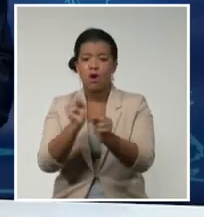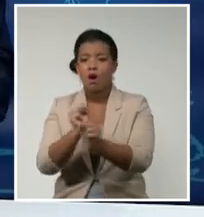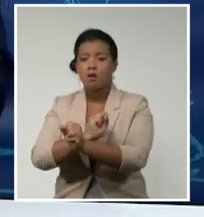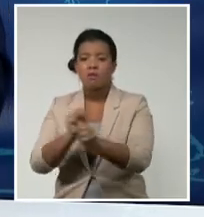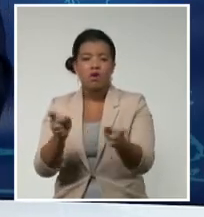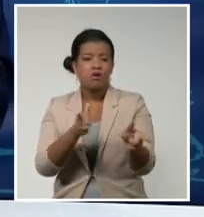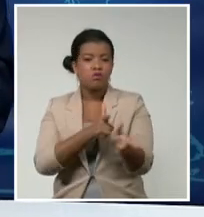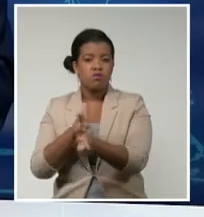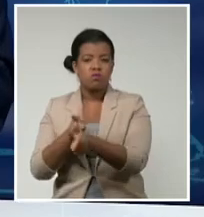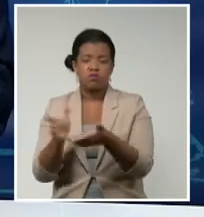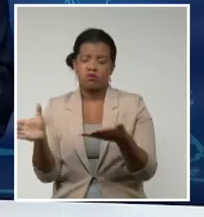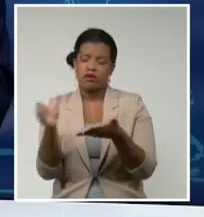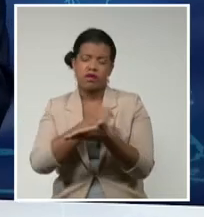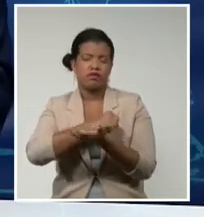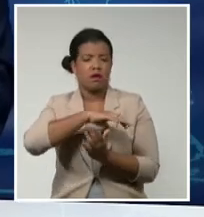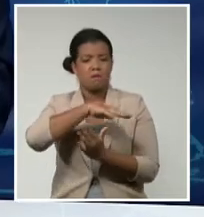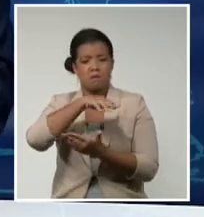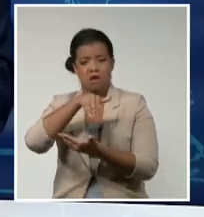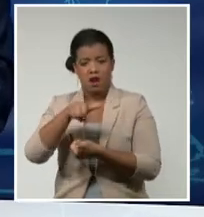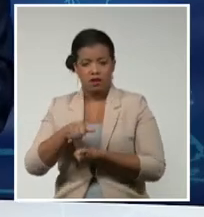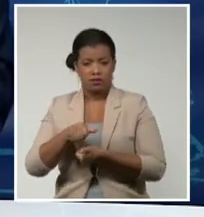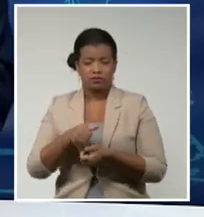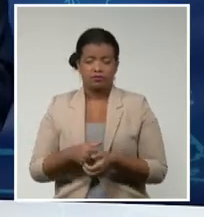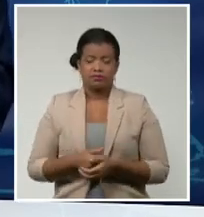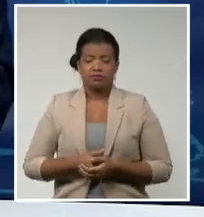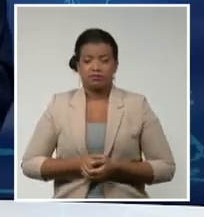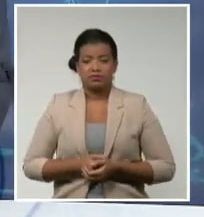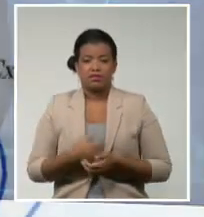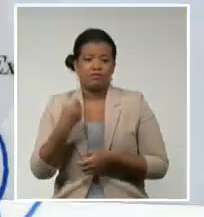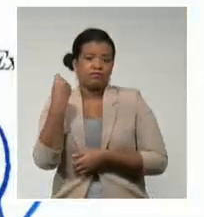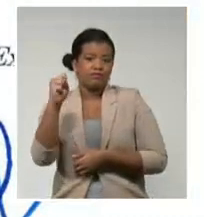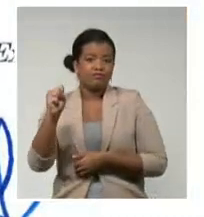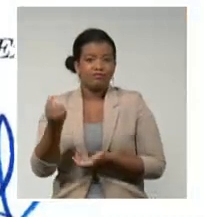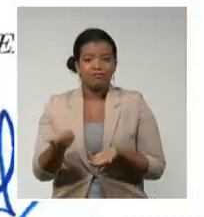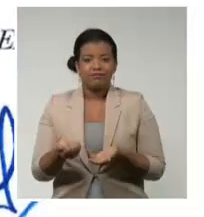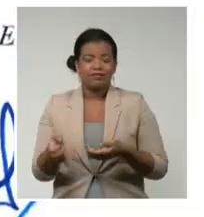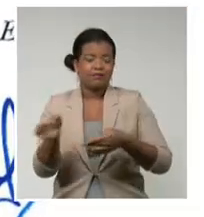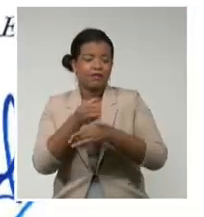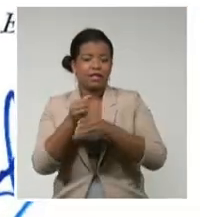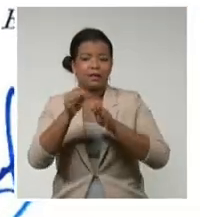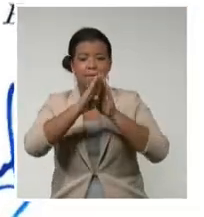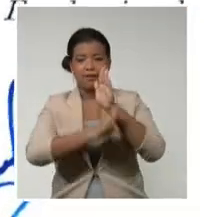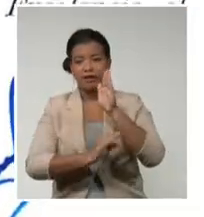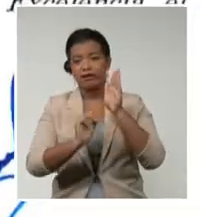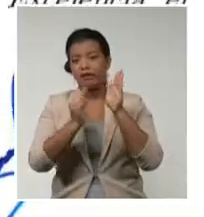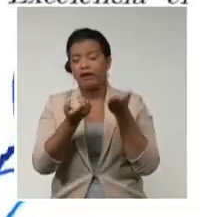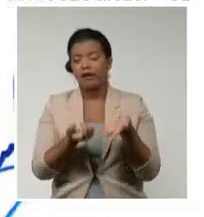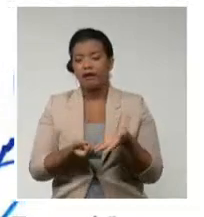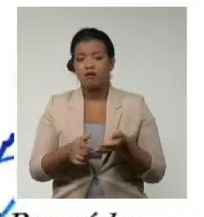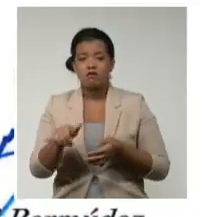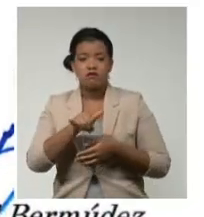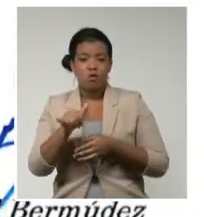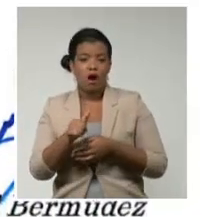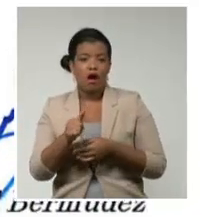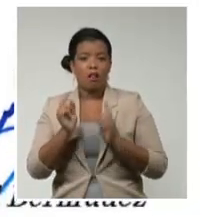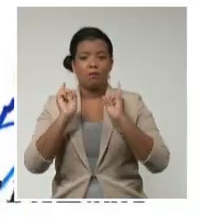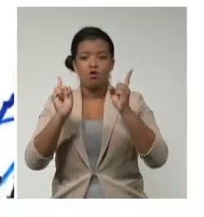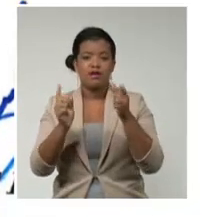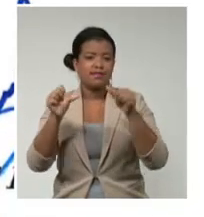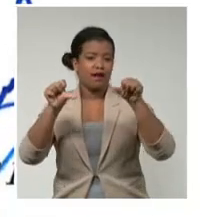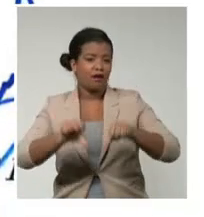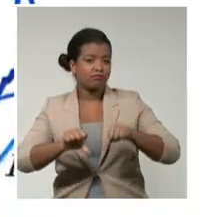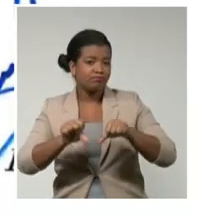con fines de dominación los actos de agresión vidas coercitivas unilaterales la manipulación con fines políticos de los derechos